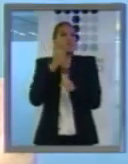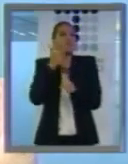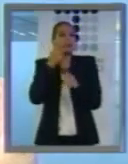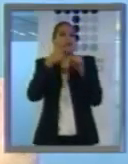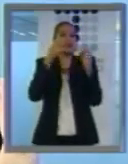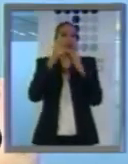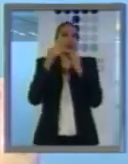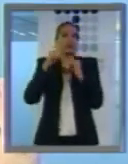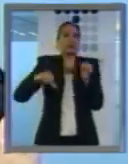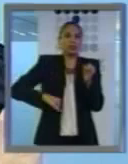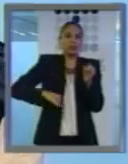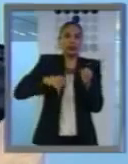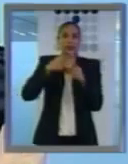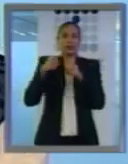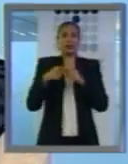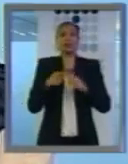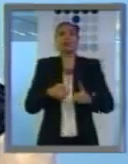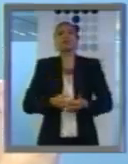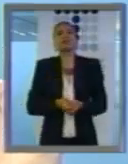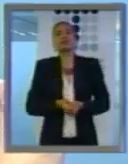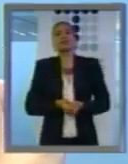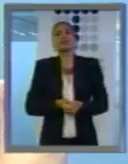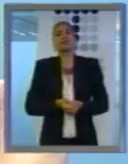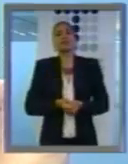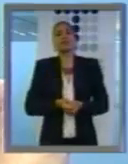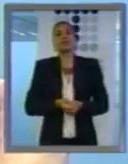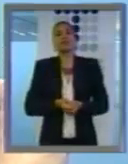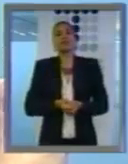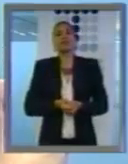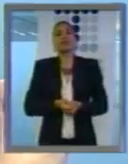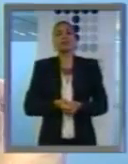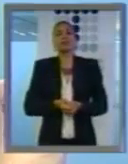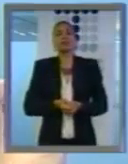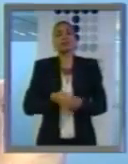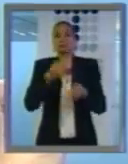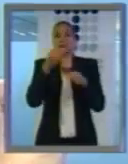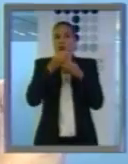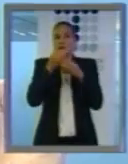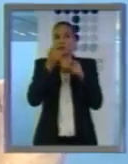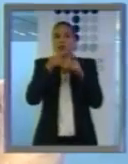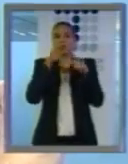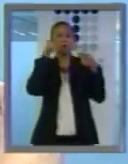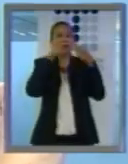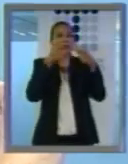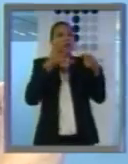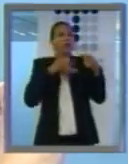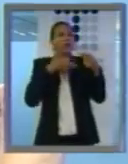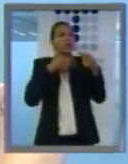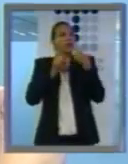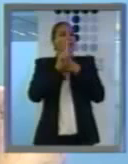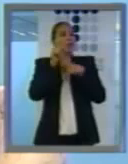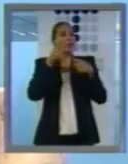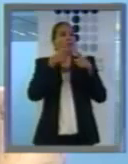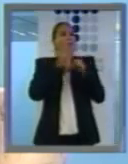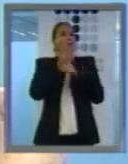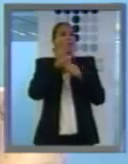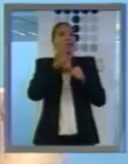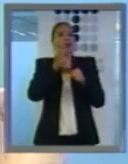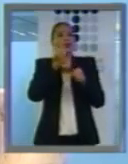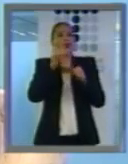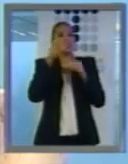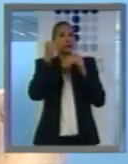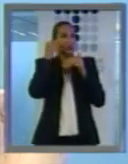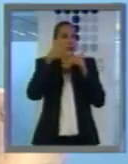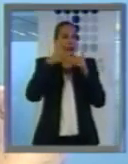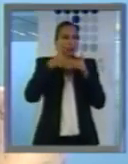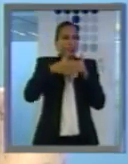de interés para la sociedad. Bien, pues en cuanto a los retos que quedan, hay creo que en el corto, mediano y